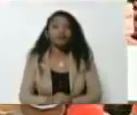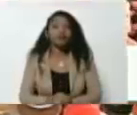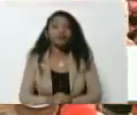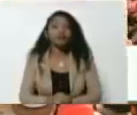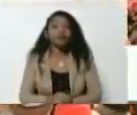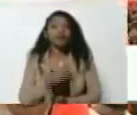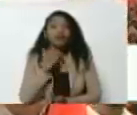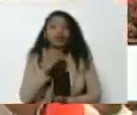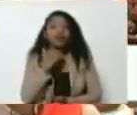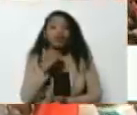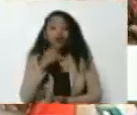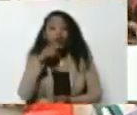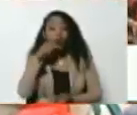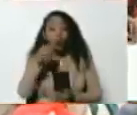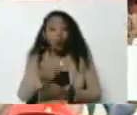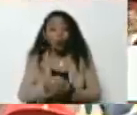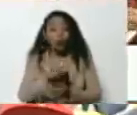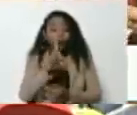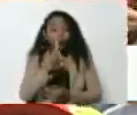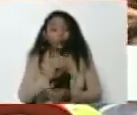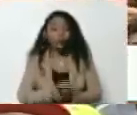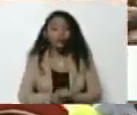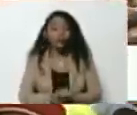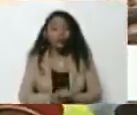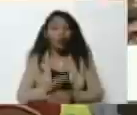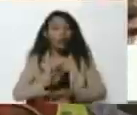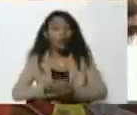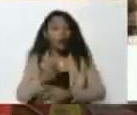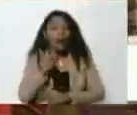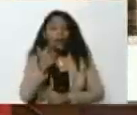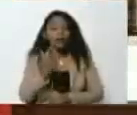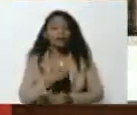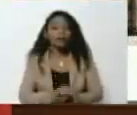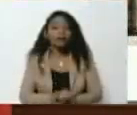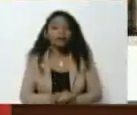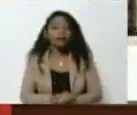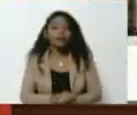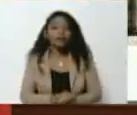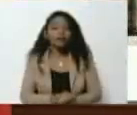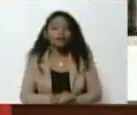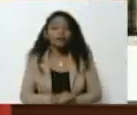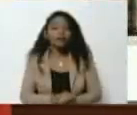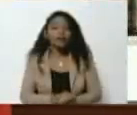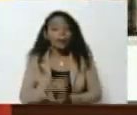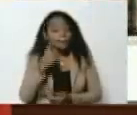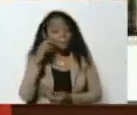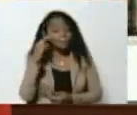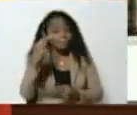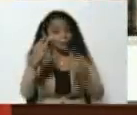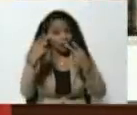casi que se me sale el nombre de uno, porque le dije, mira,